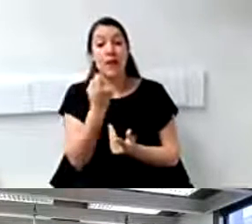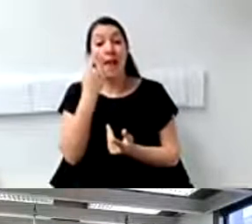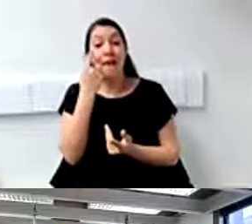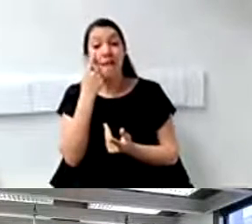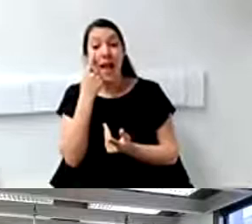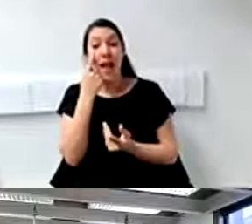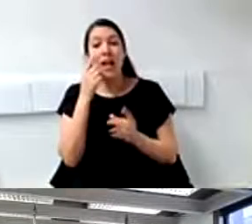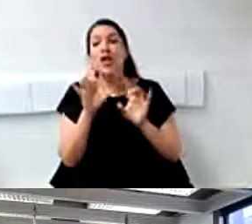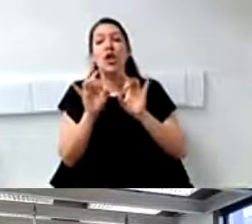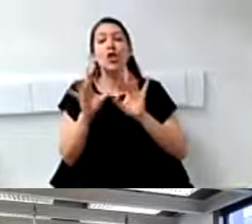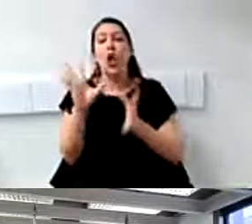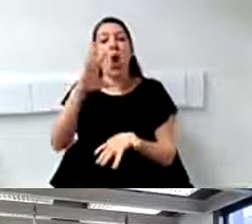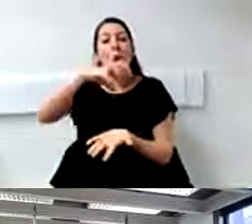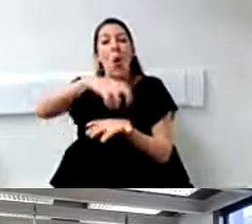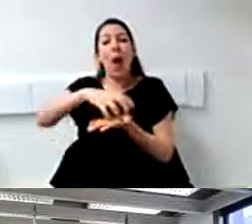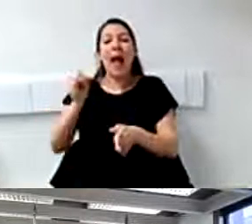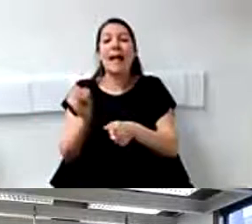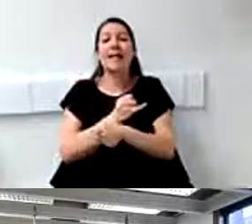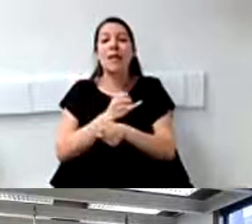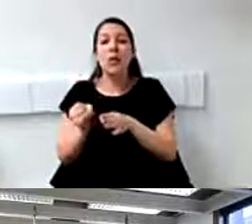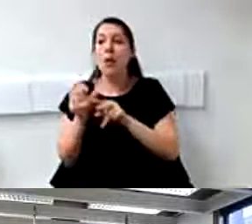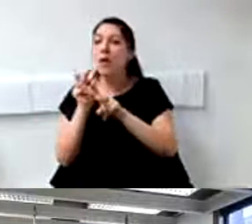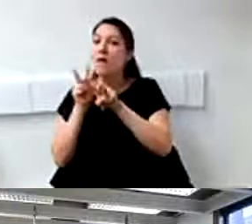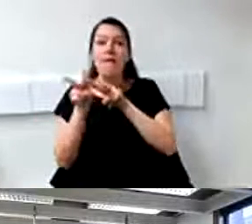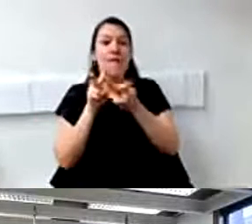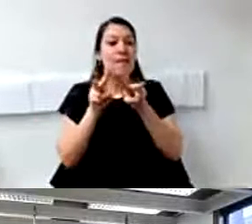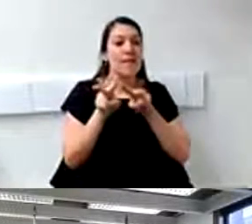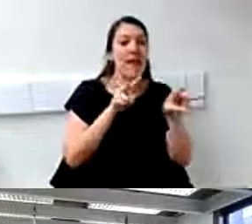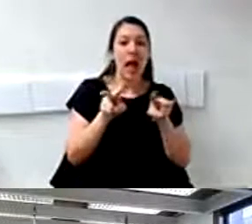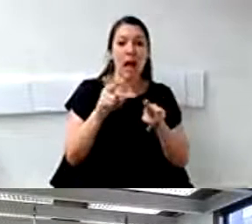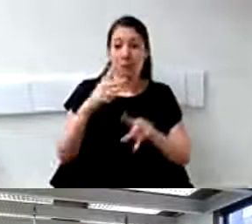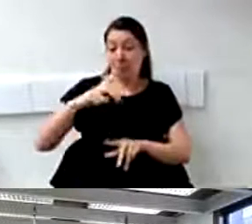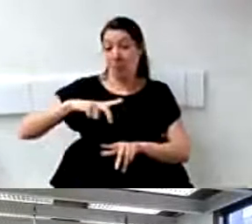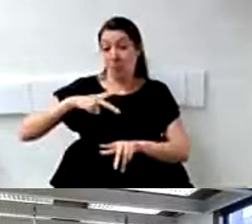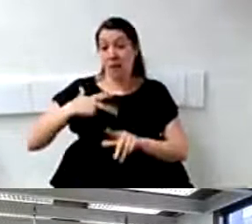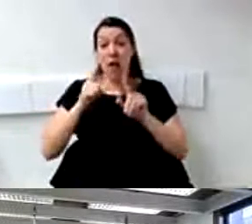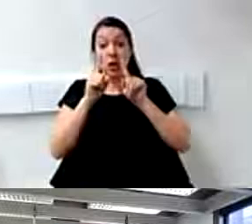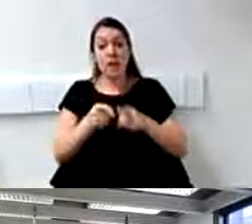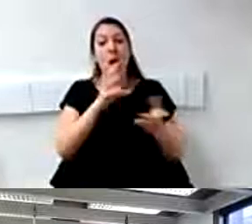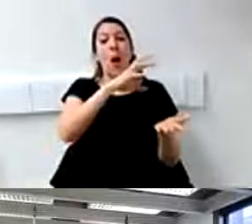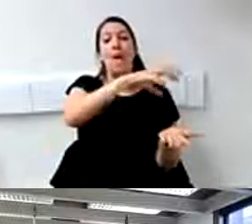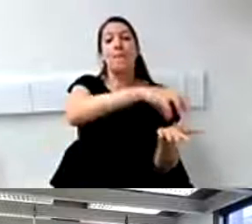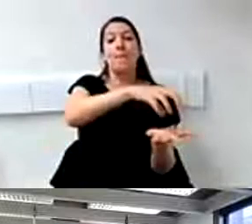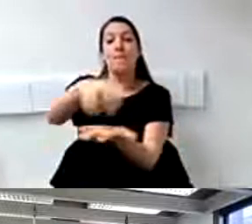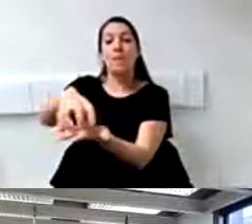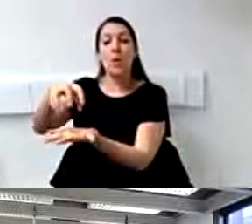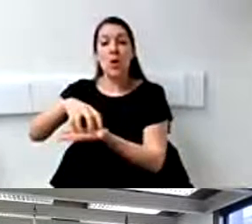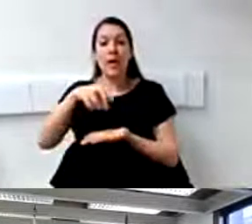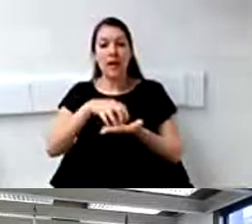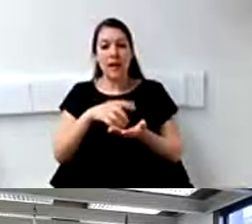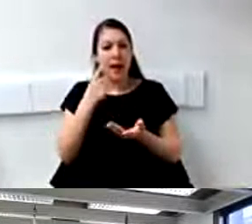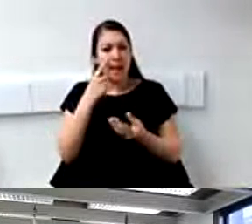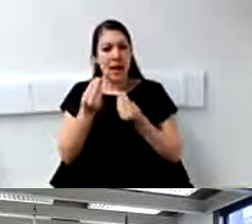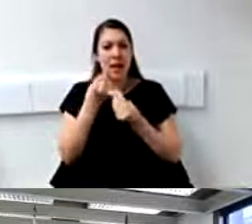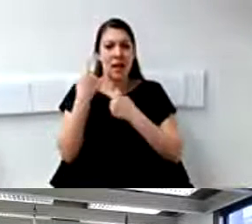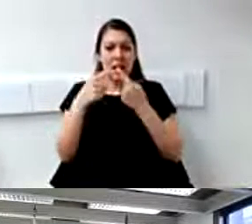recorrer no solo la sede central, sino en el caso de los privados, las policlínicas de atención, qué cosas